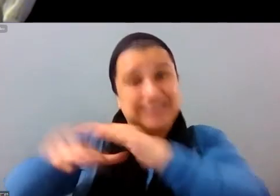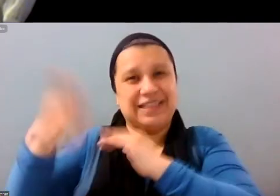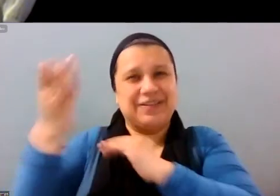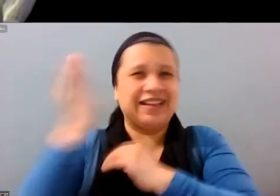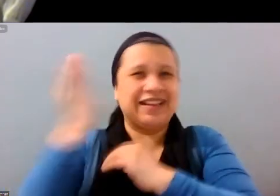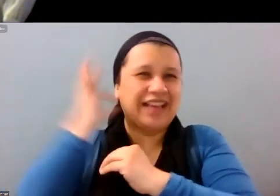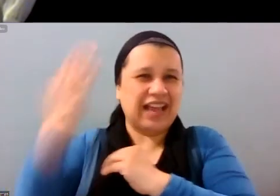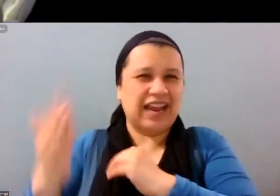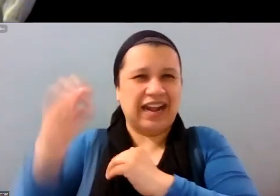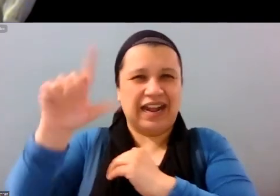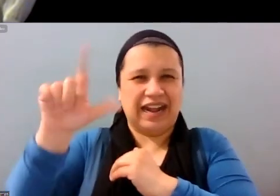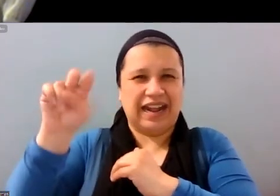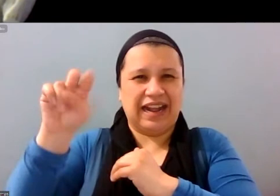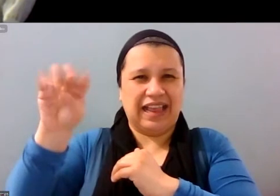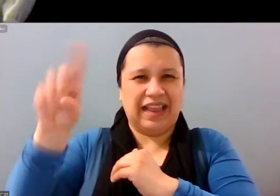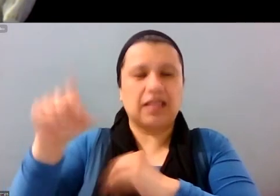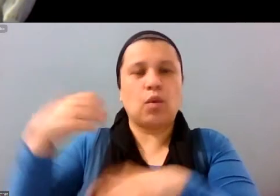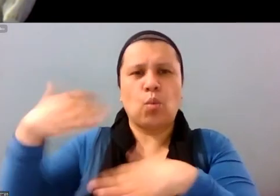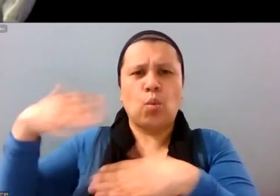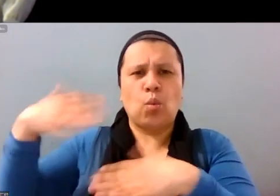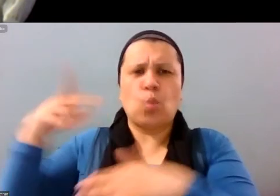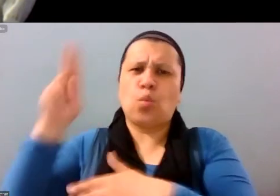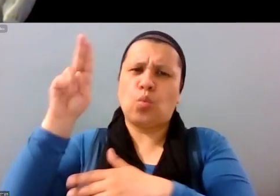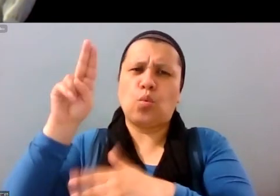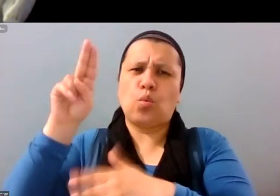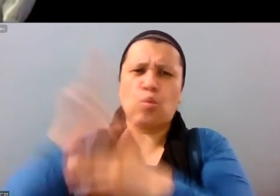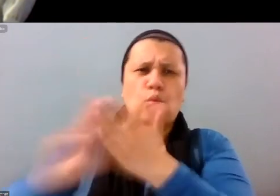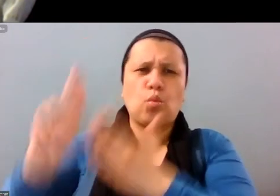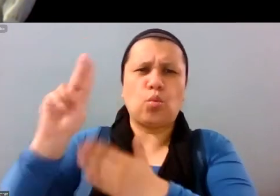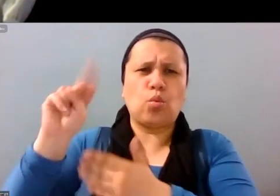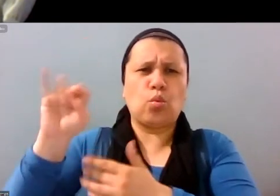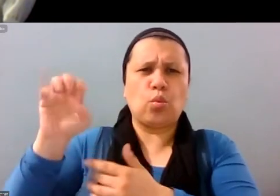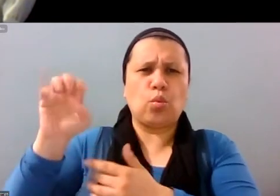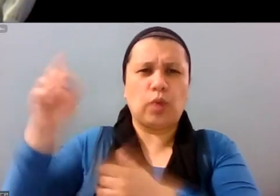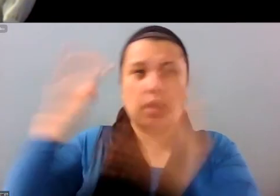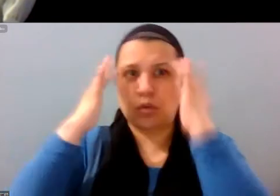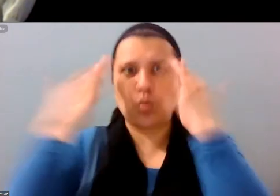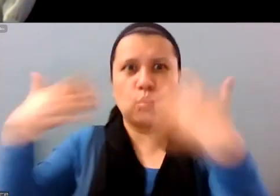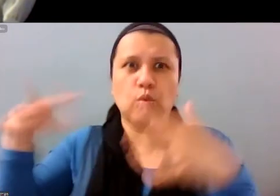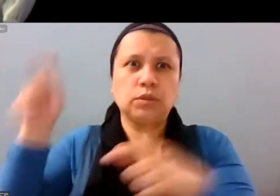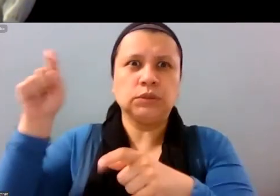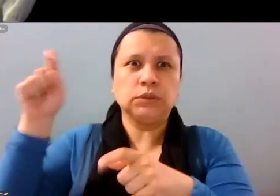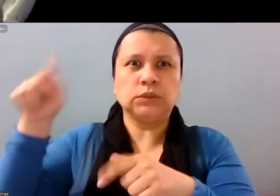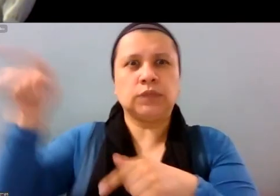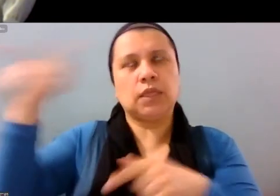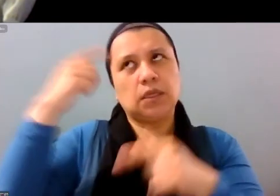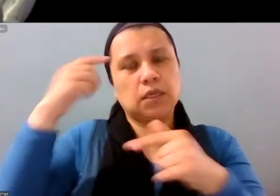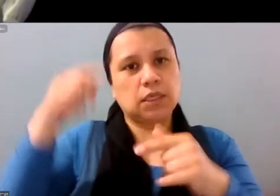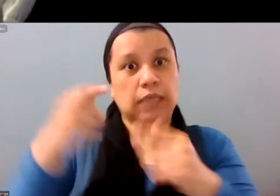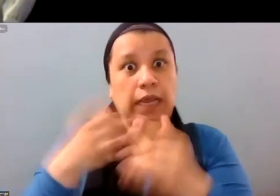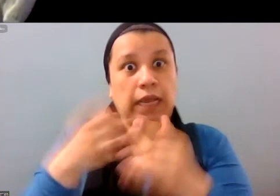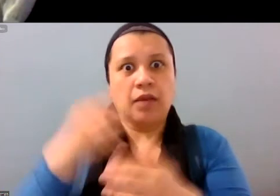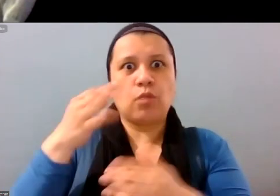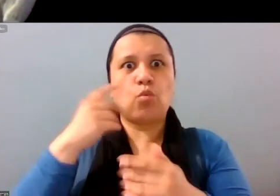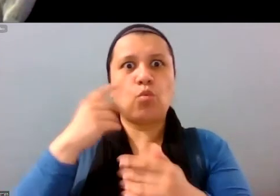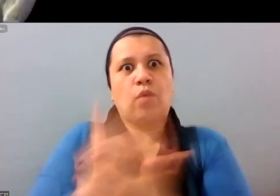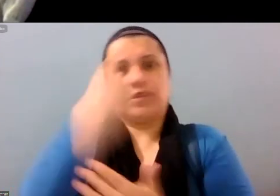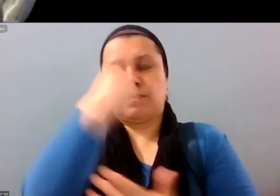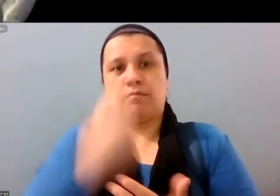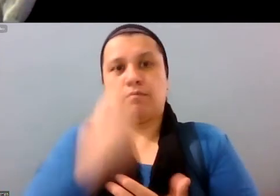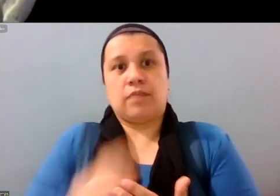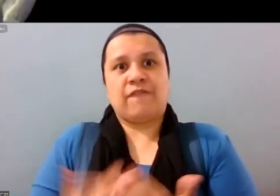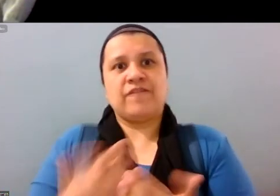preocupación de la UNED por avanzar en poner a punto y a línea de acuerdo a los nuevos perfiles del siglo XXI la formación de los docentes